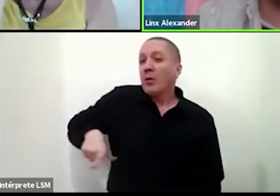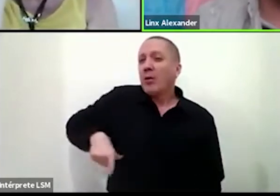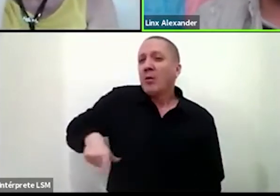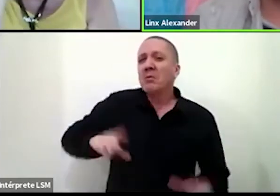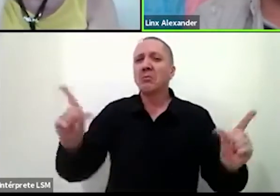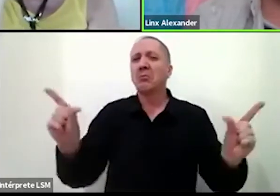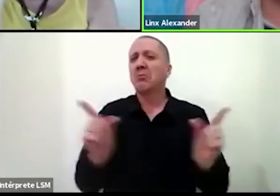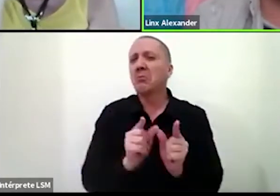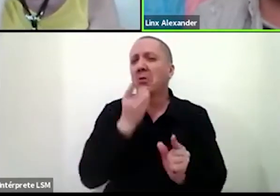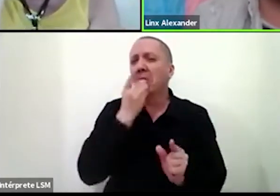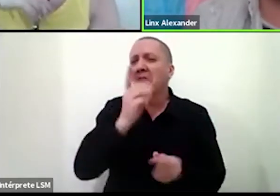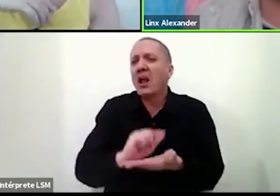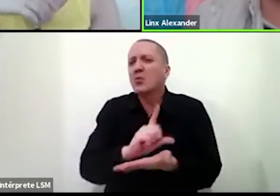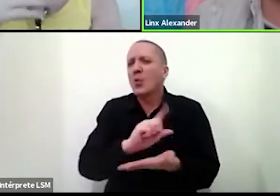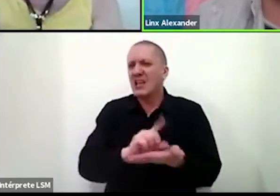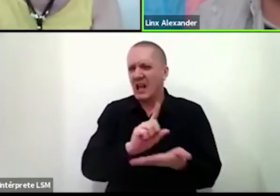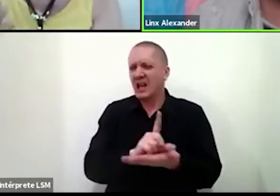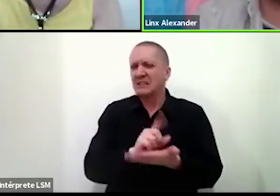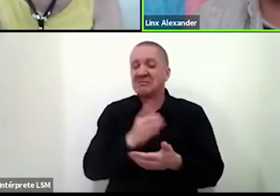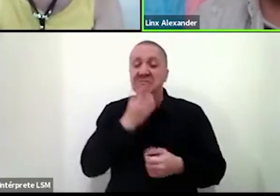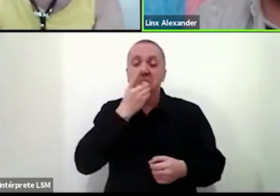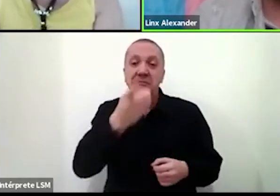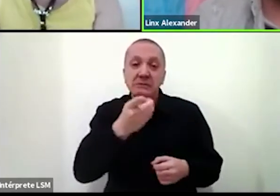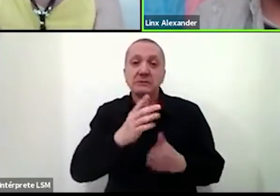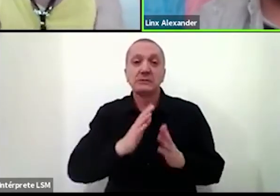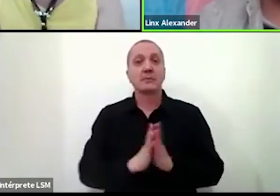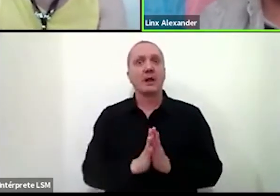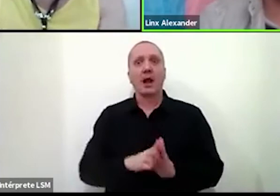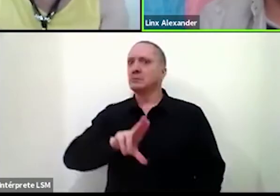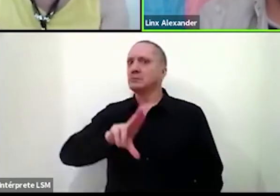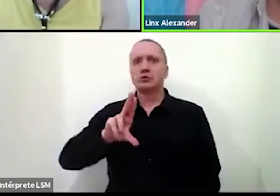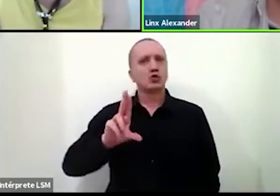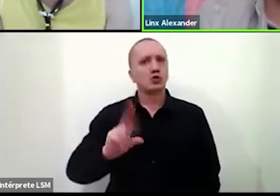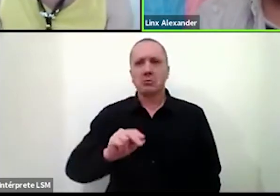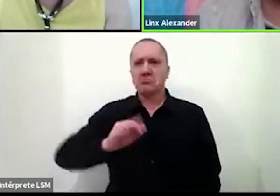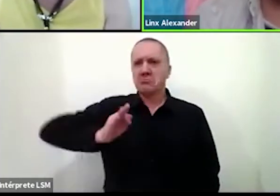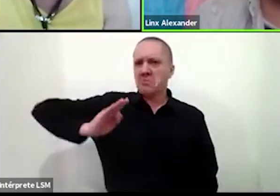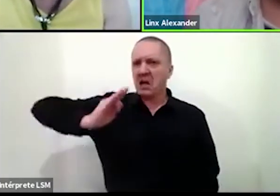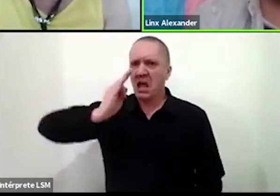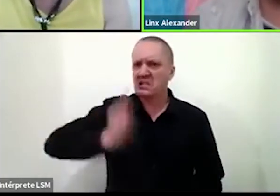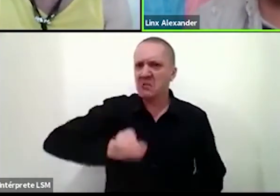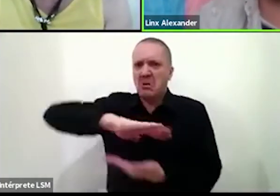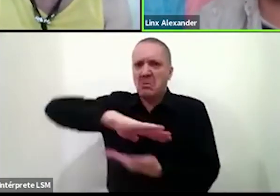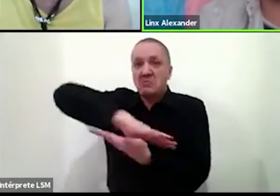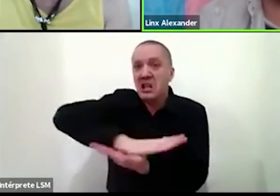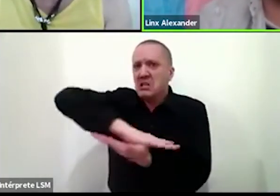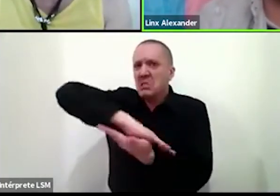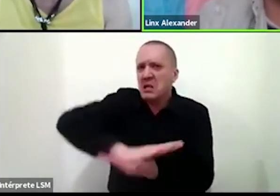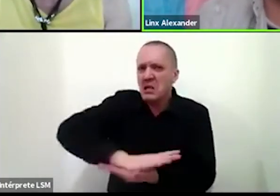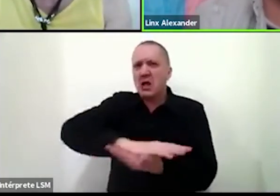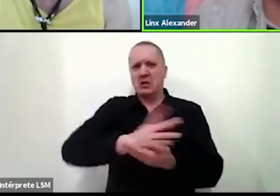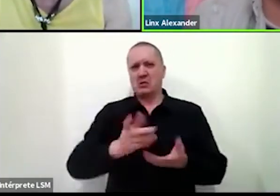por Twitter del Ministerio de Seguridad, en donde dijeron que no iban a tolerar la discriminación a la